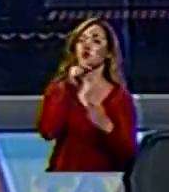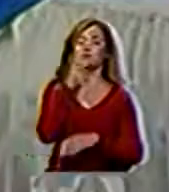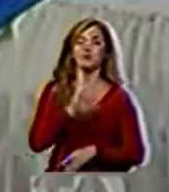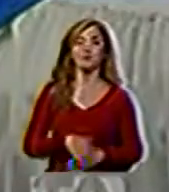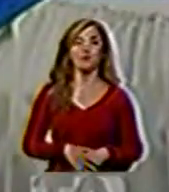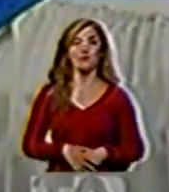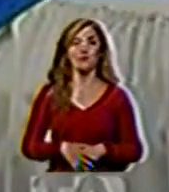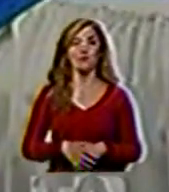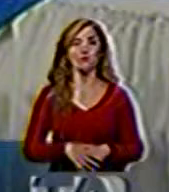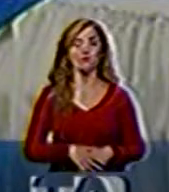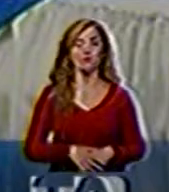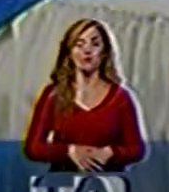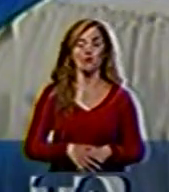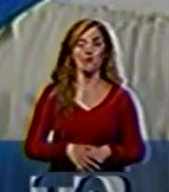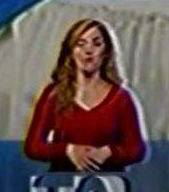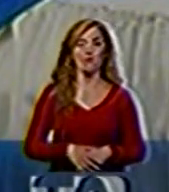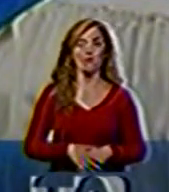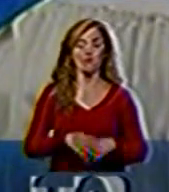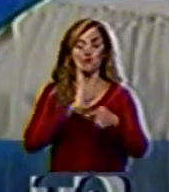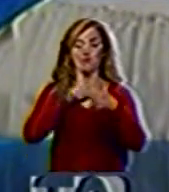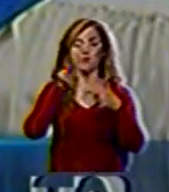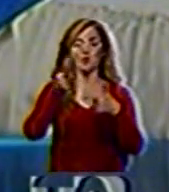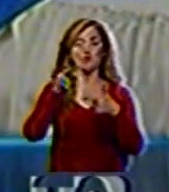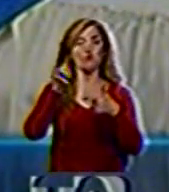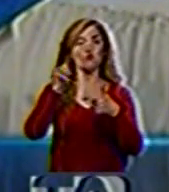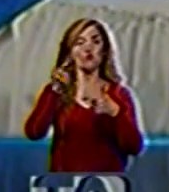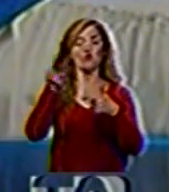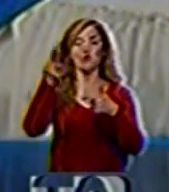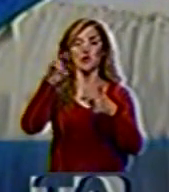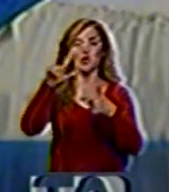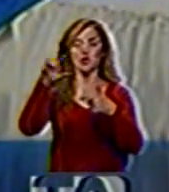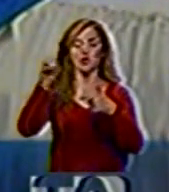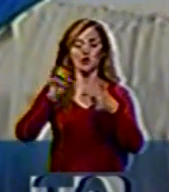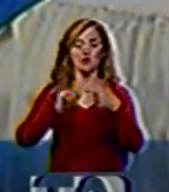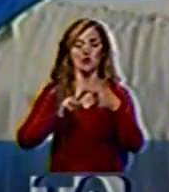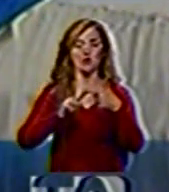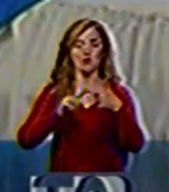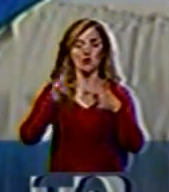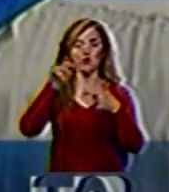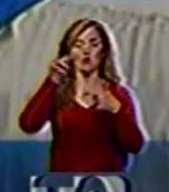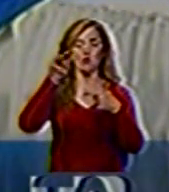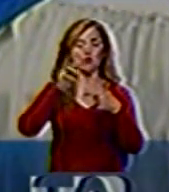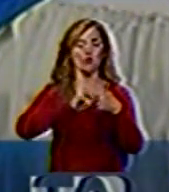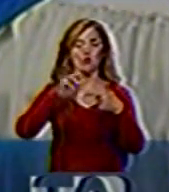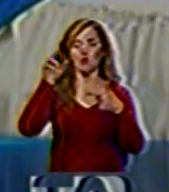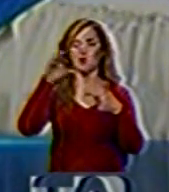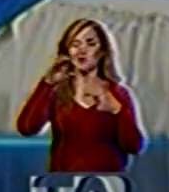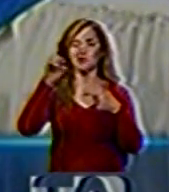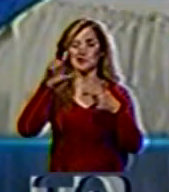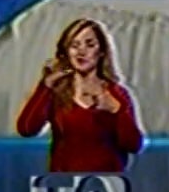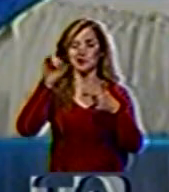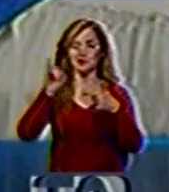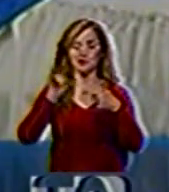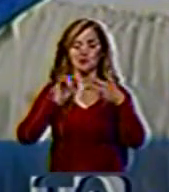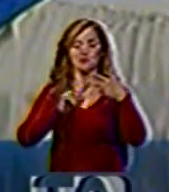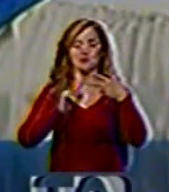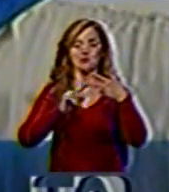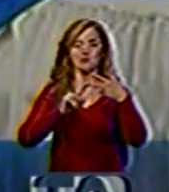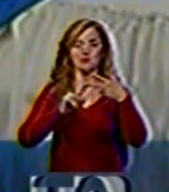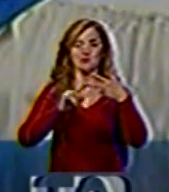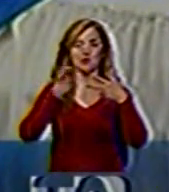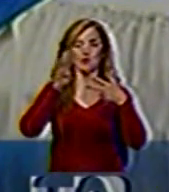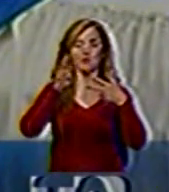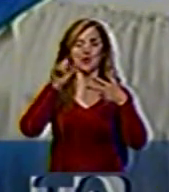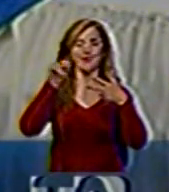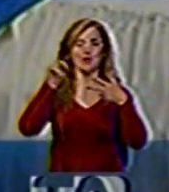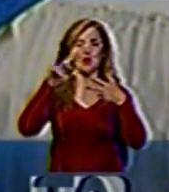Primero, Fausto Roberto Murillo Fierro. Segunda, Elsie Rumanía Celi Loaiza. Y tercero, José Jorge Gustavo